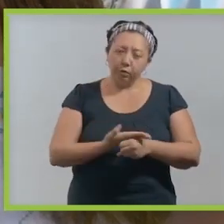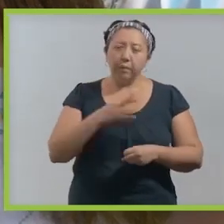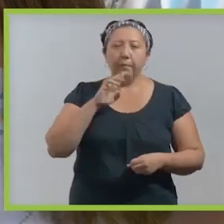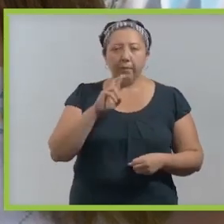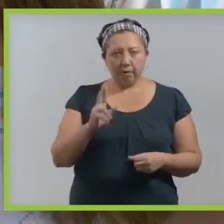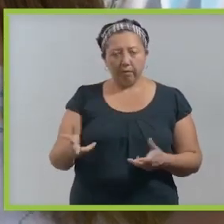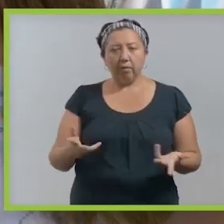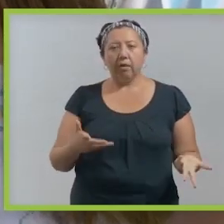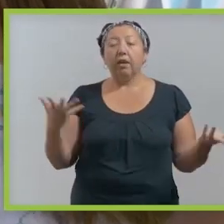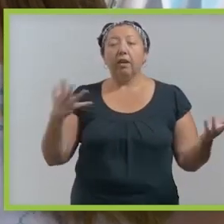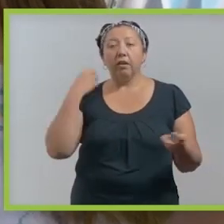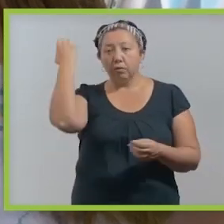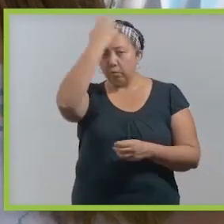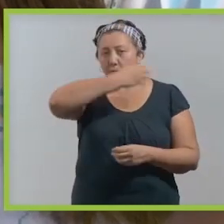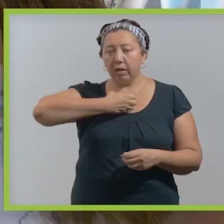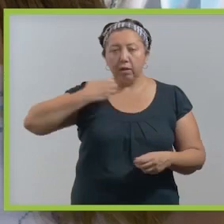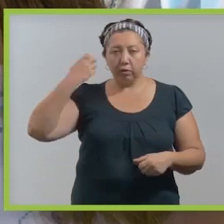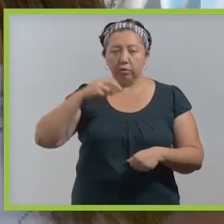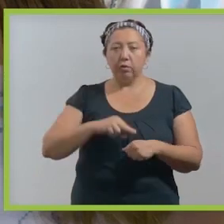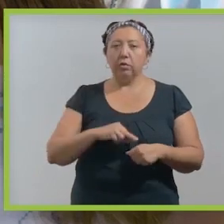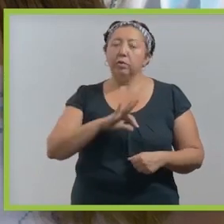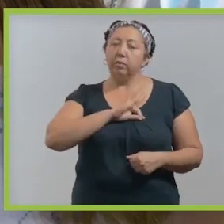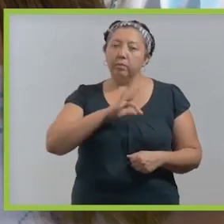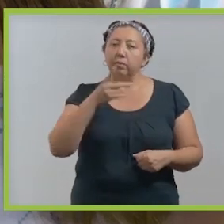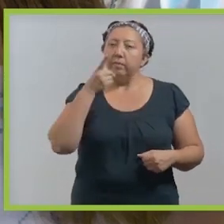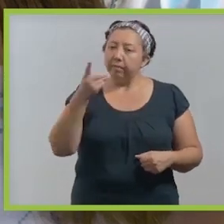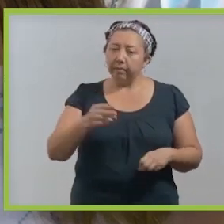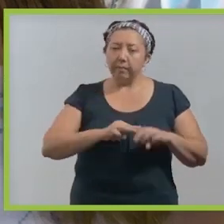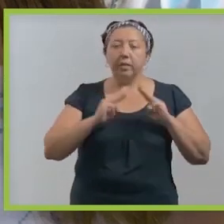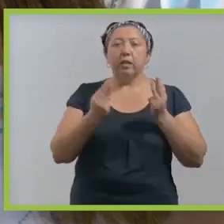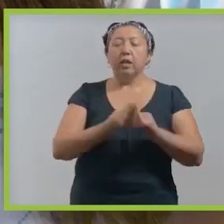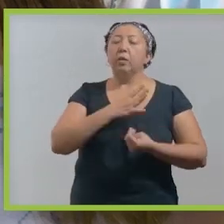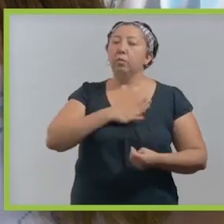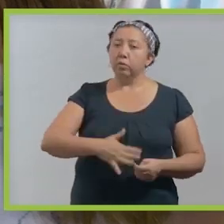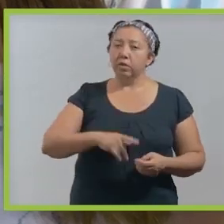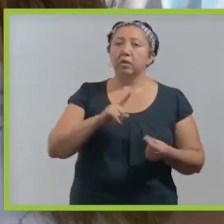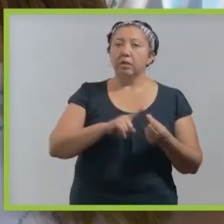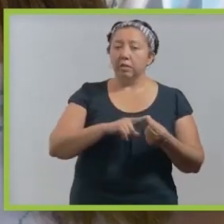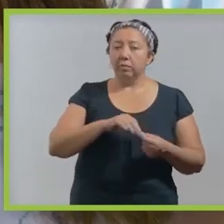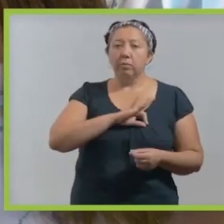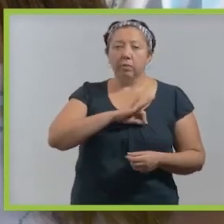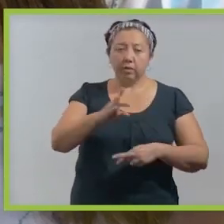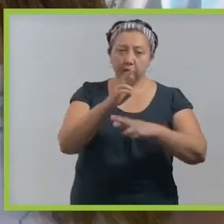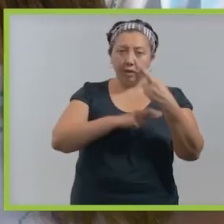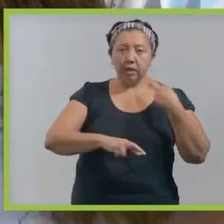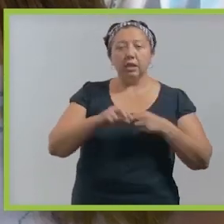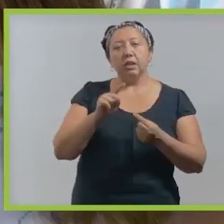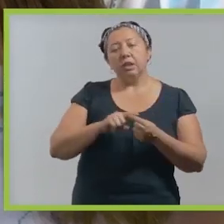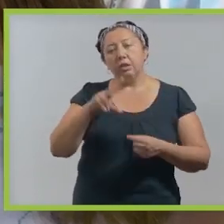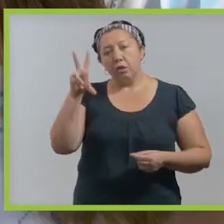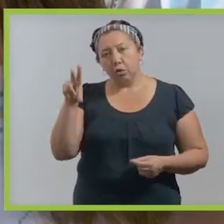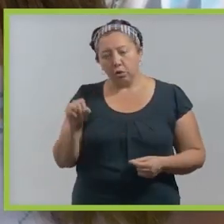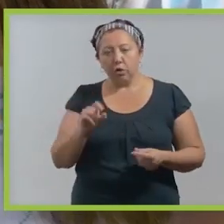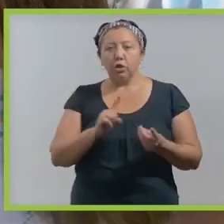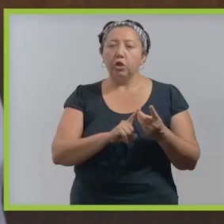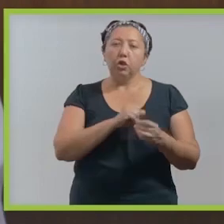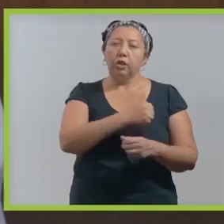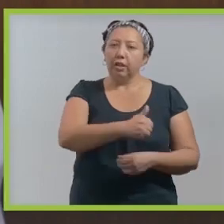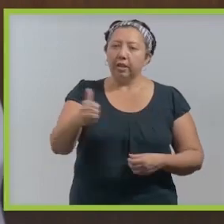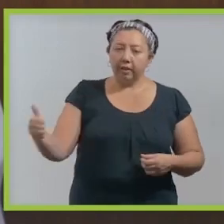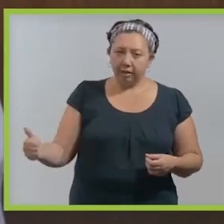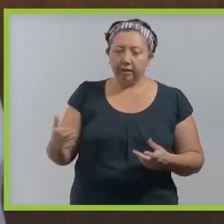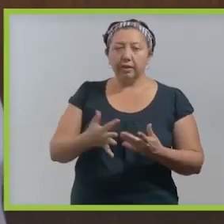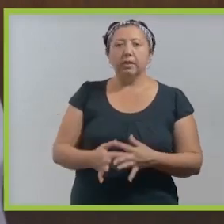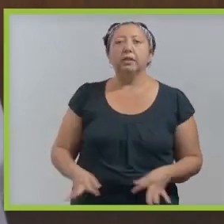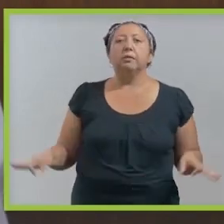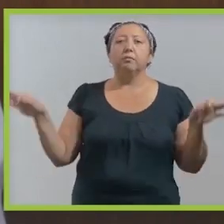que vayamos, que nos hagan nuestra evaluación médica y que se pueda disponer de manera justa quiénes pueden regresar al trabajo, quiénes no y en dónde cada quien. Creo que